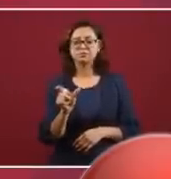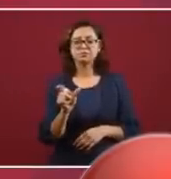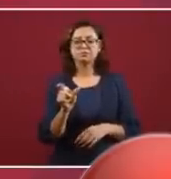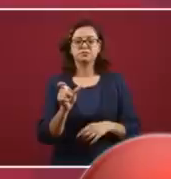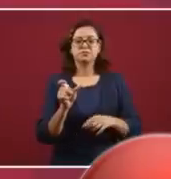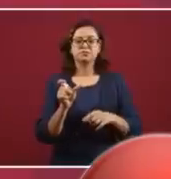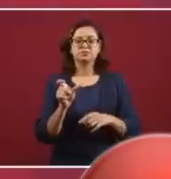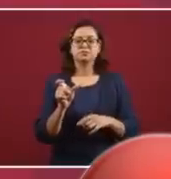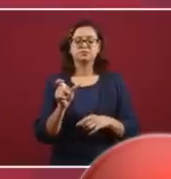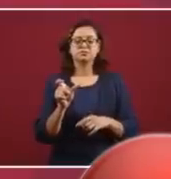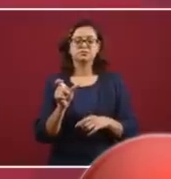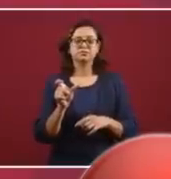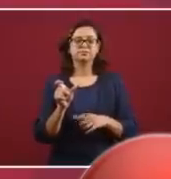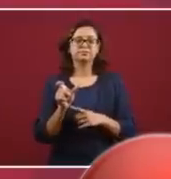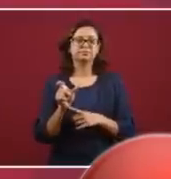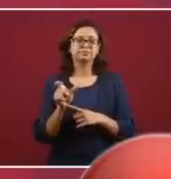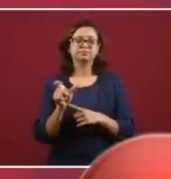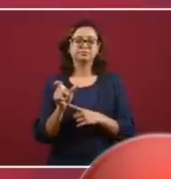diría,